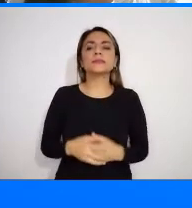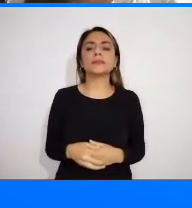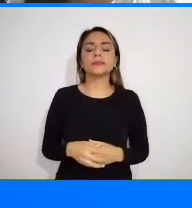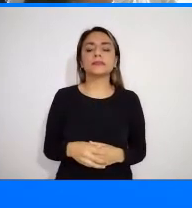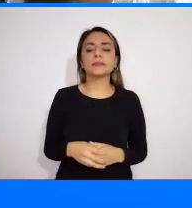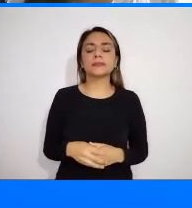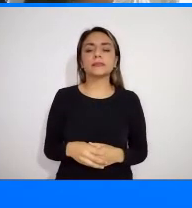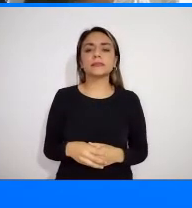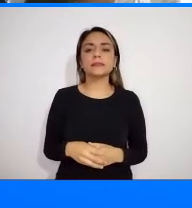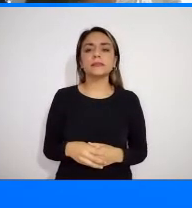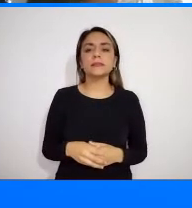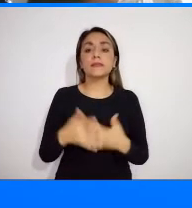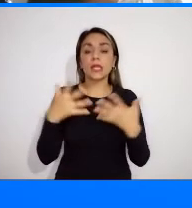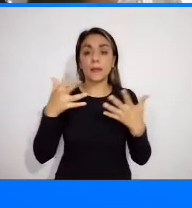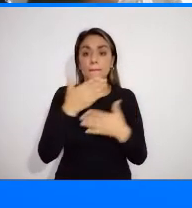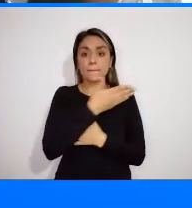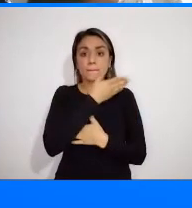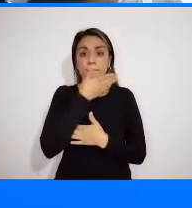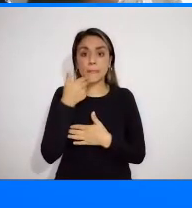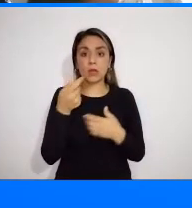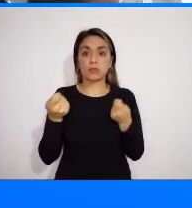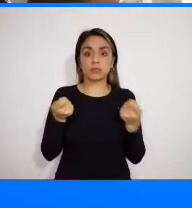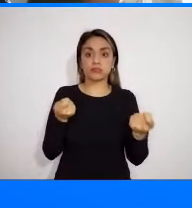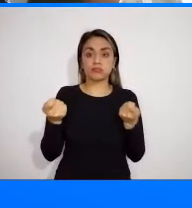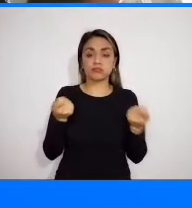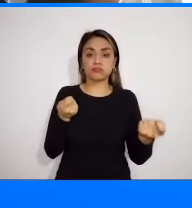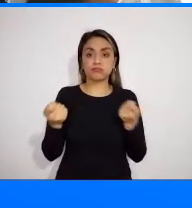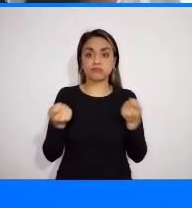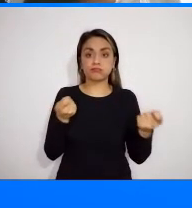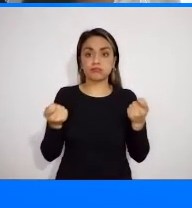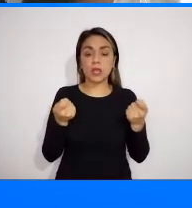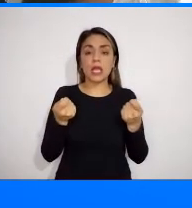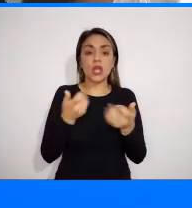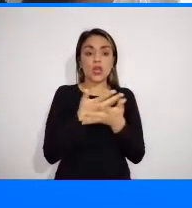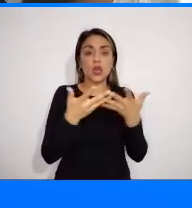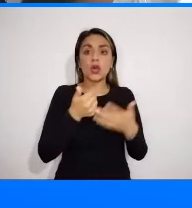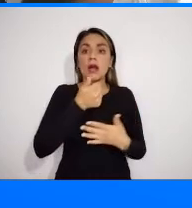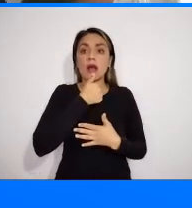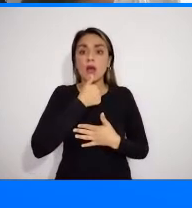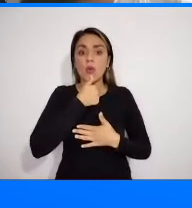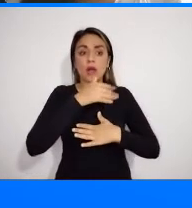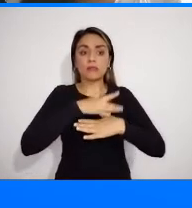que para un mejor manejo, por ejemplo, de los residuos,